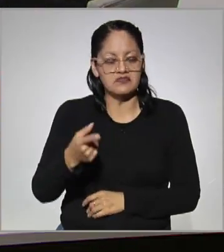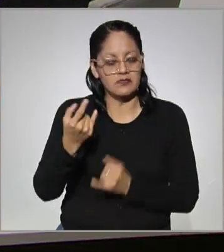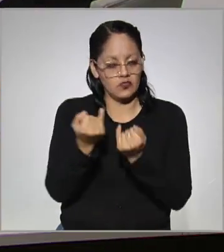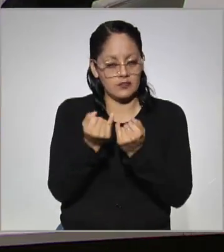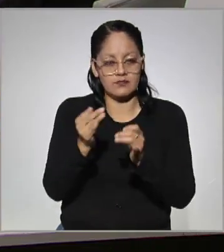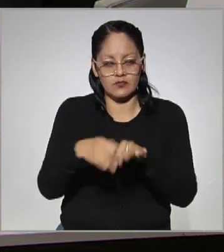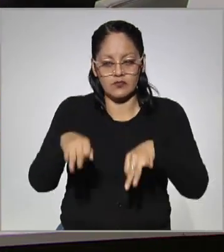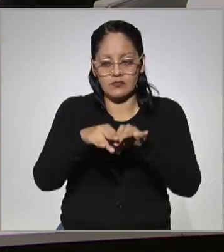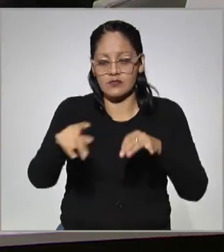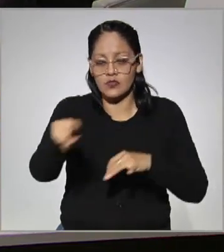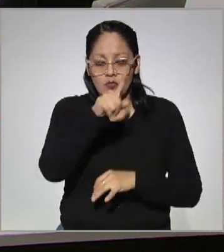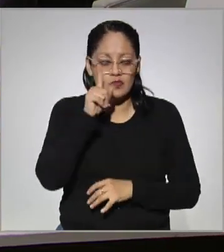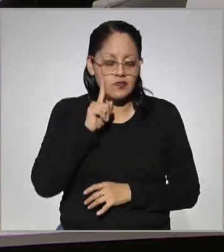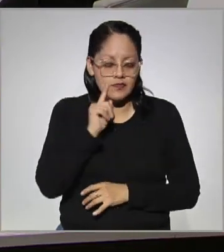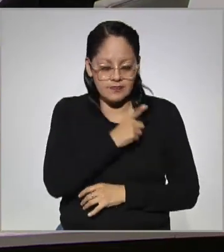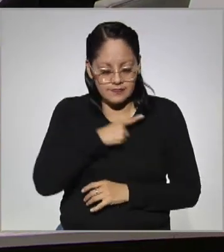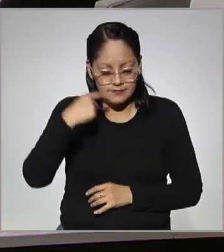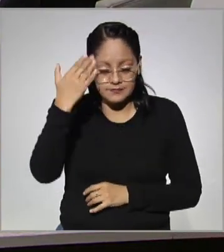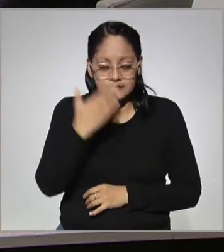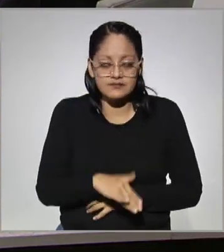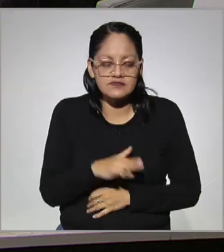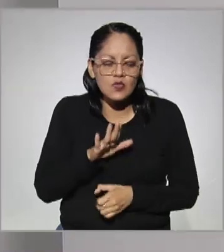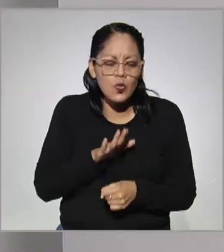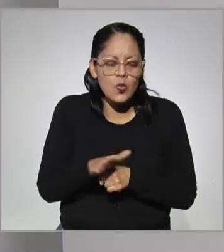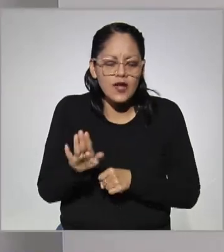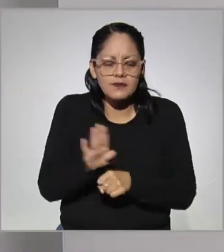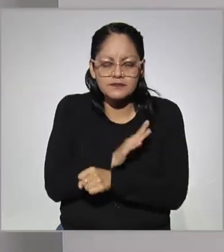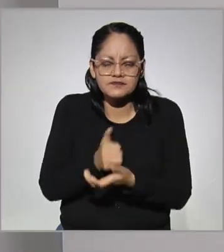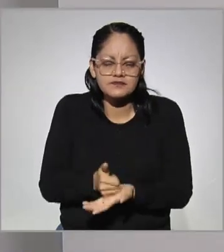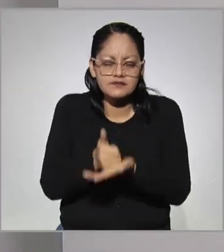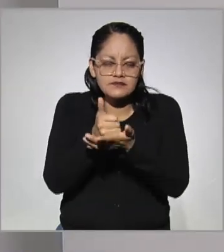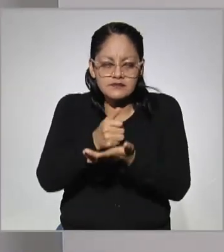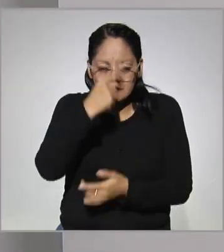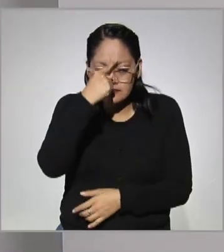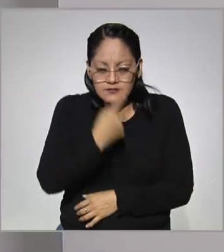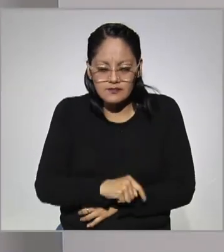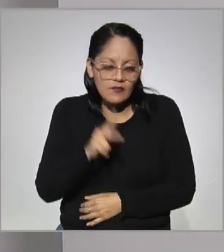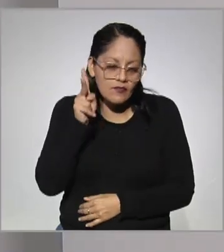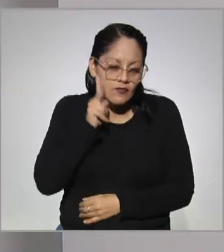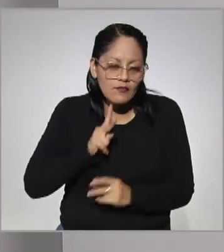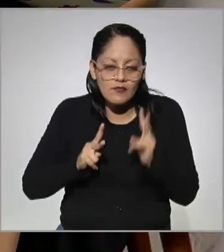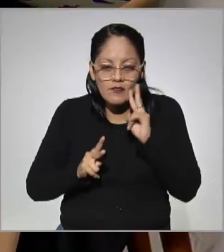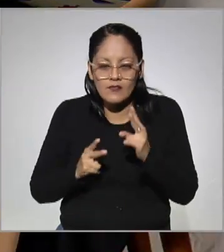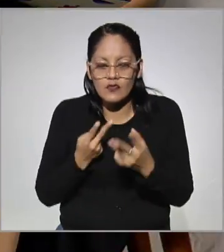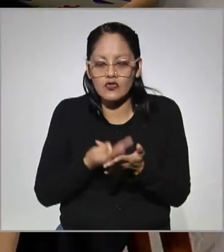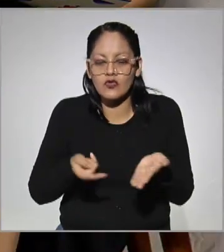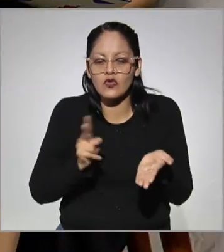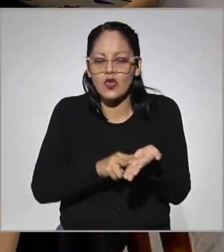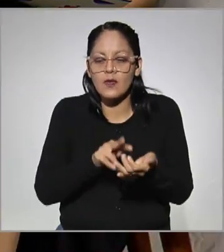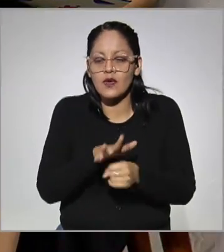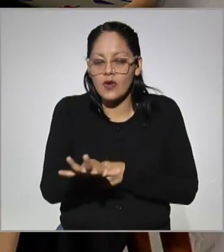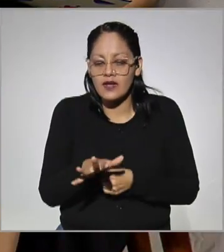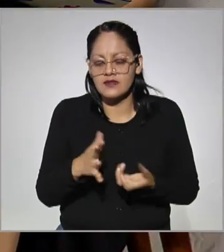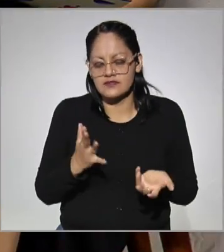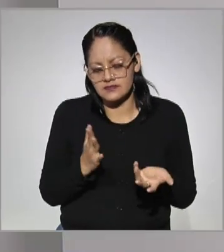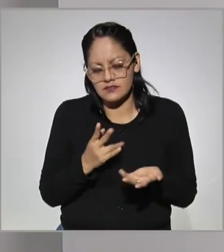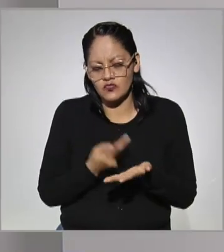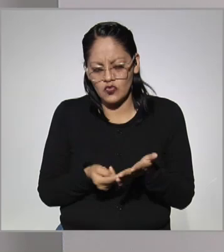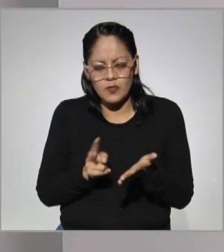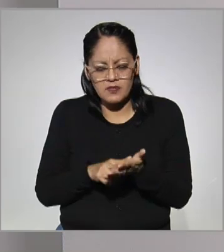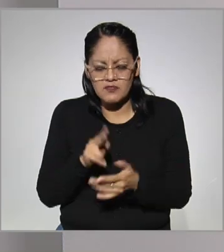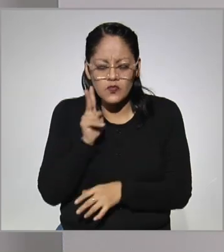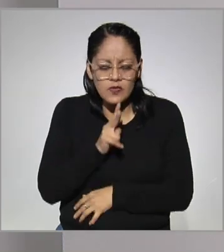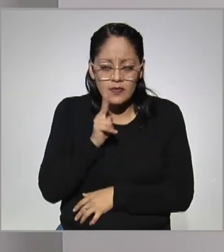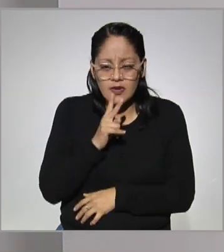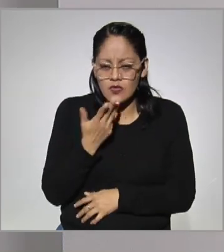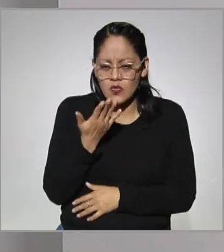las mujeres estemos enteradas de esto, ¿no? ¿Cuál es el beneficio de hacernos las dos pruebas? ¿no? Que si las dos pruebas no tienen ningún